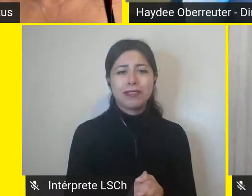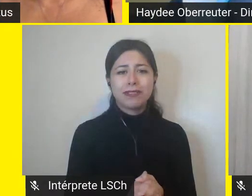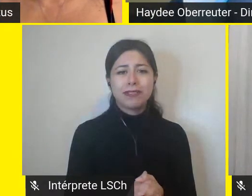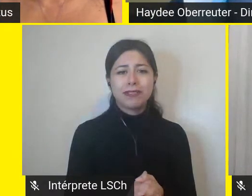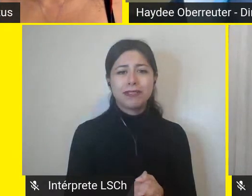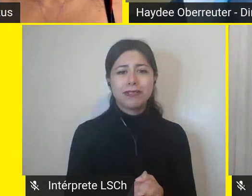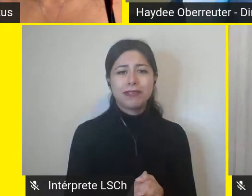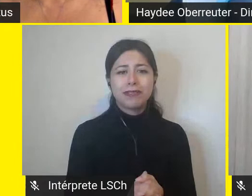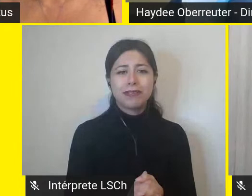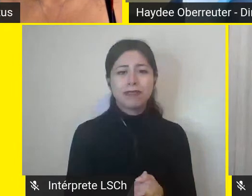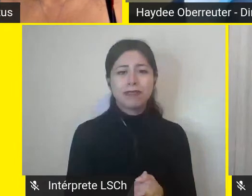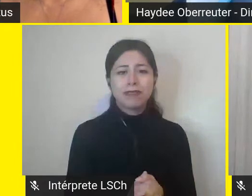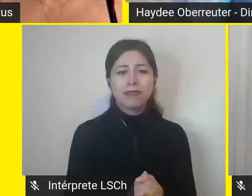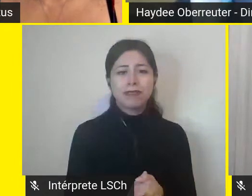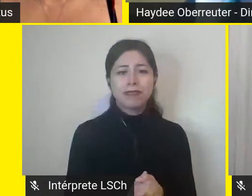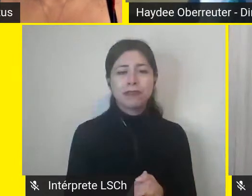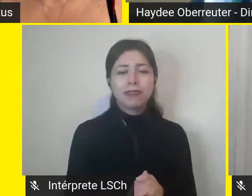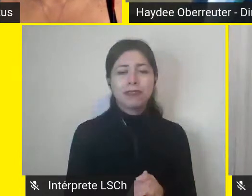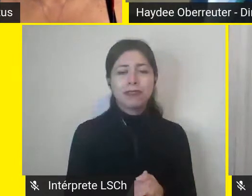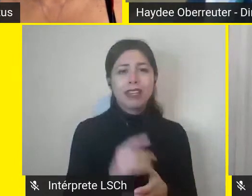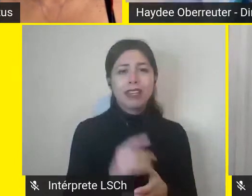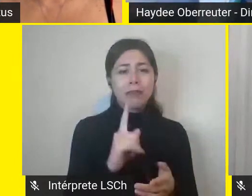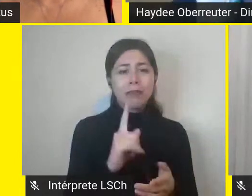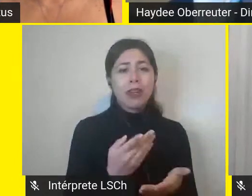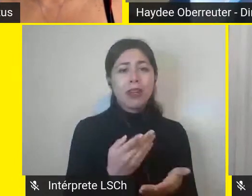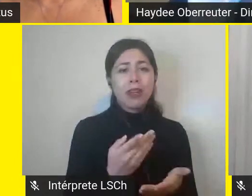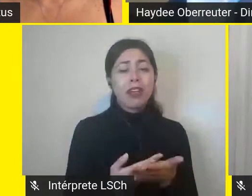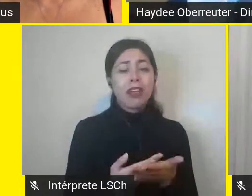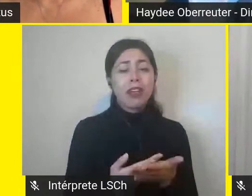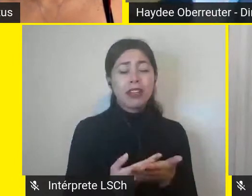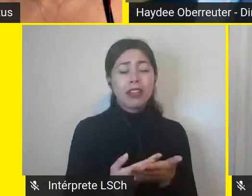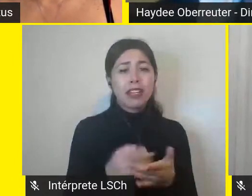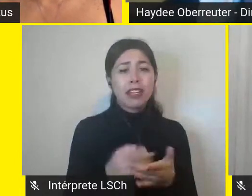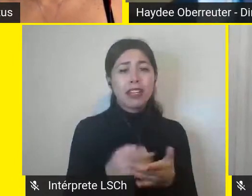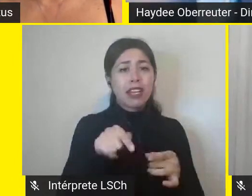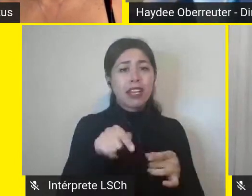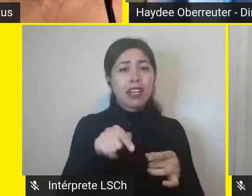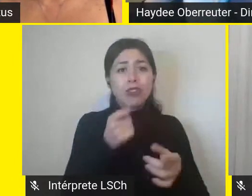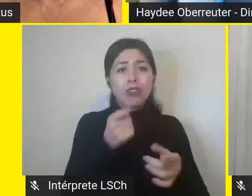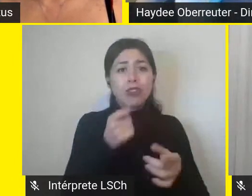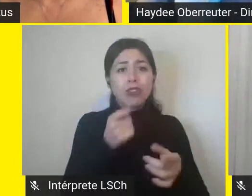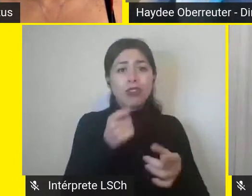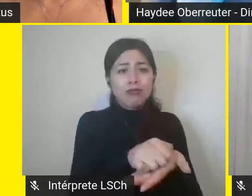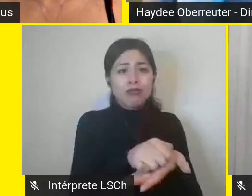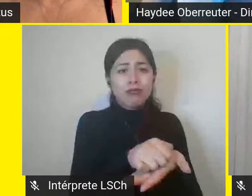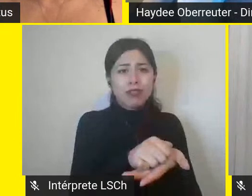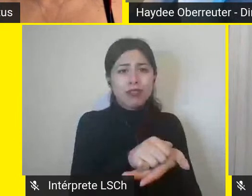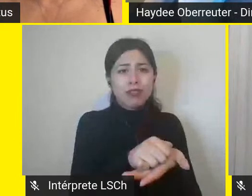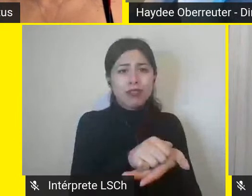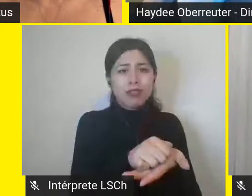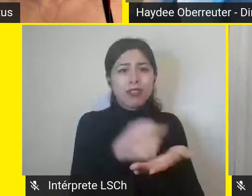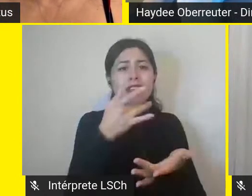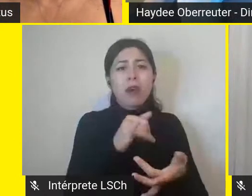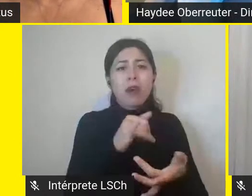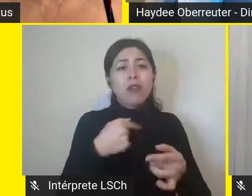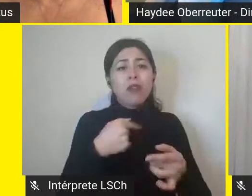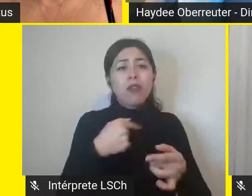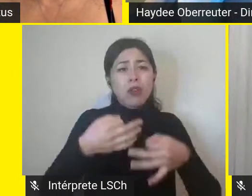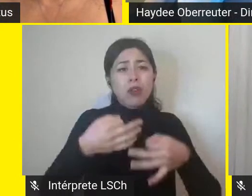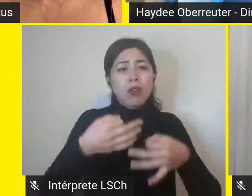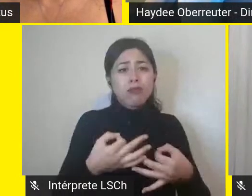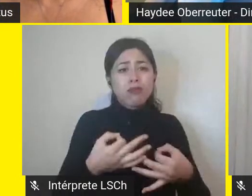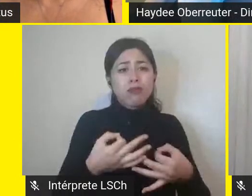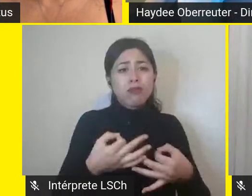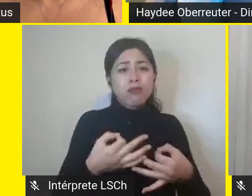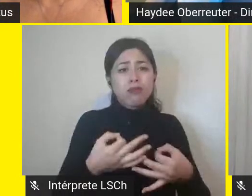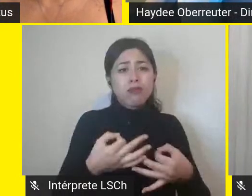para colmo y para mejor se convirtió esto en una denuncia que luego fue una querella ratificada por mí, yo